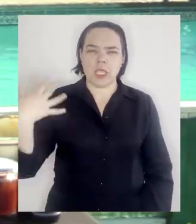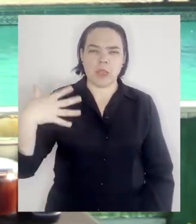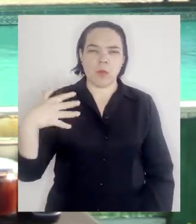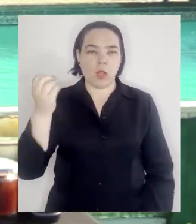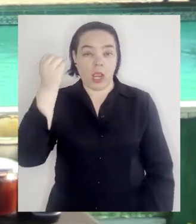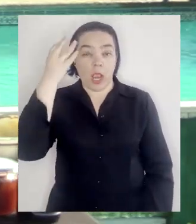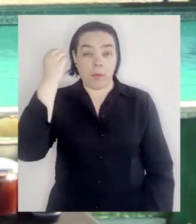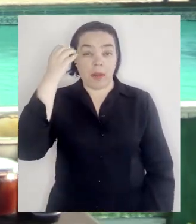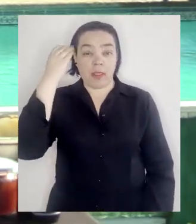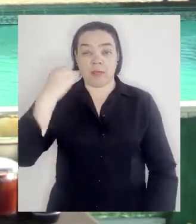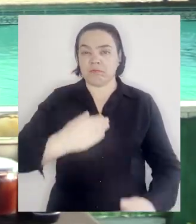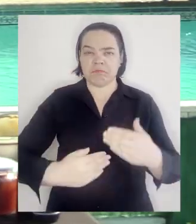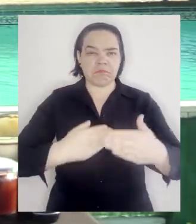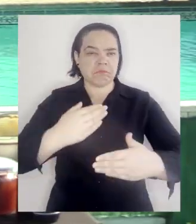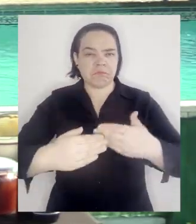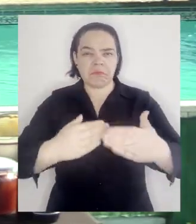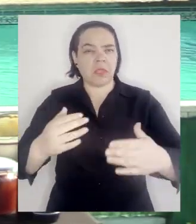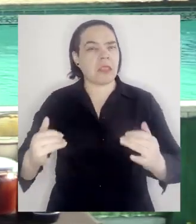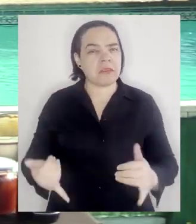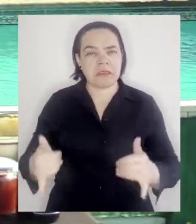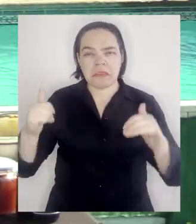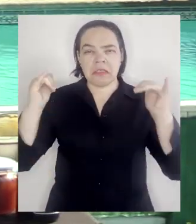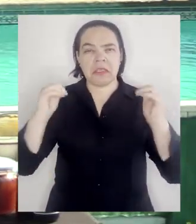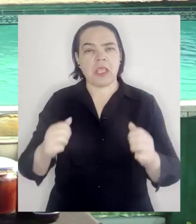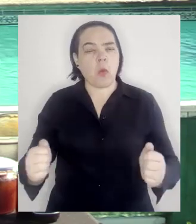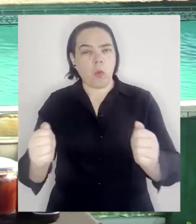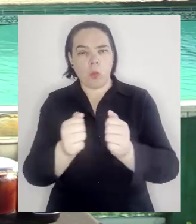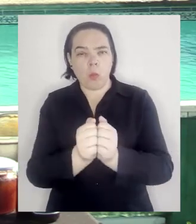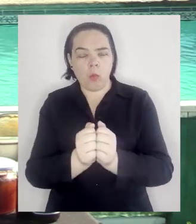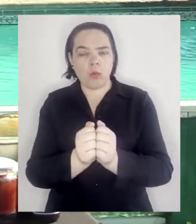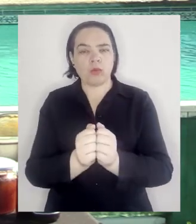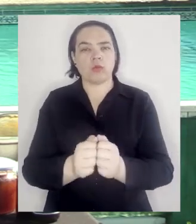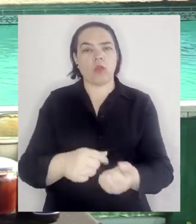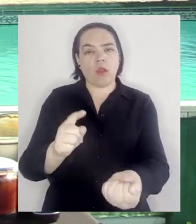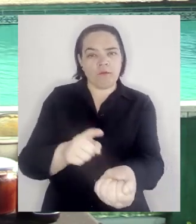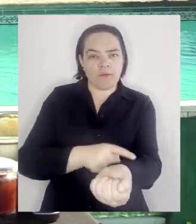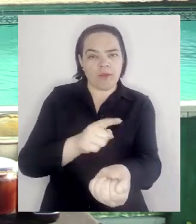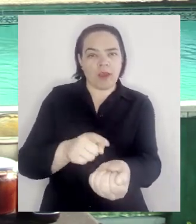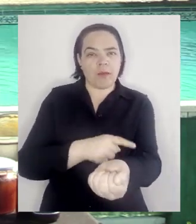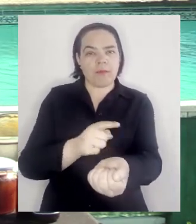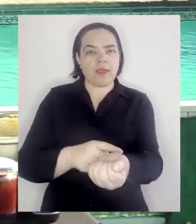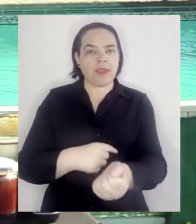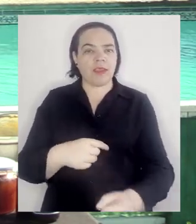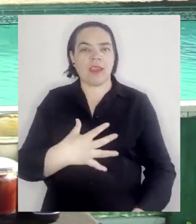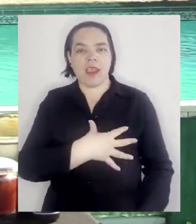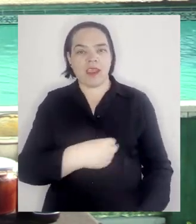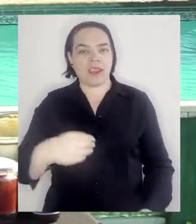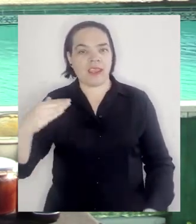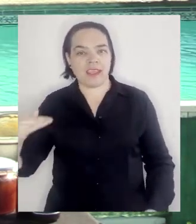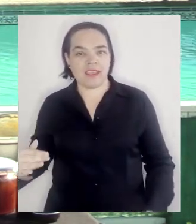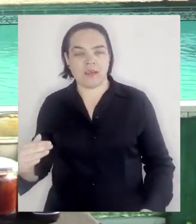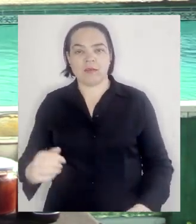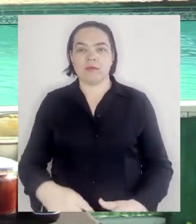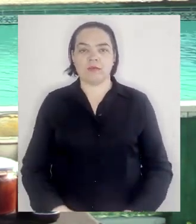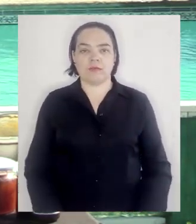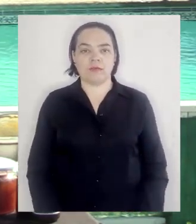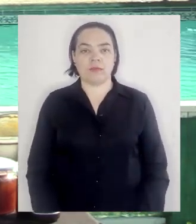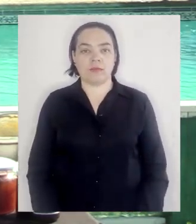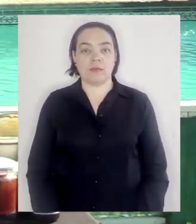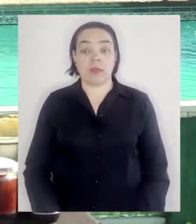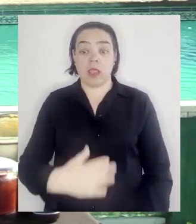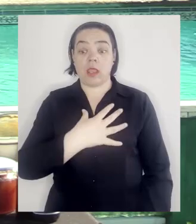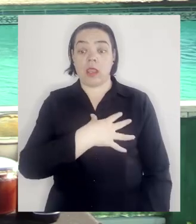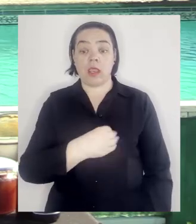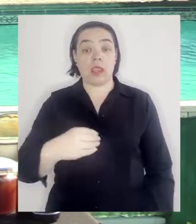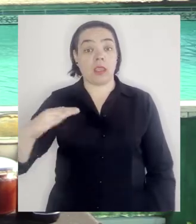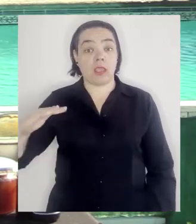haciendo las cosas. Entretenido, eso. Con la familia, con los hijos, que nos... A los más chicos les gusta, bueno, con la supervisión